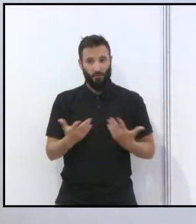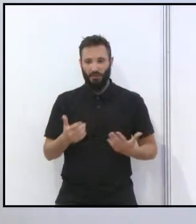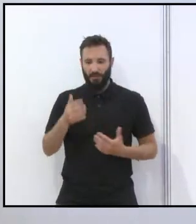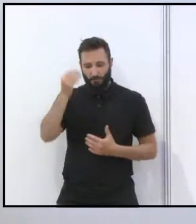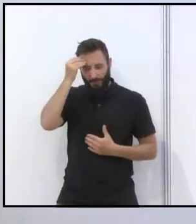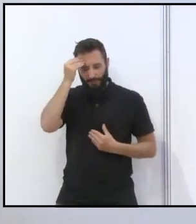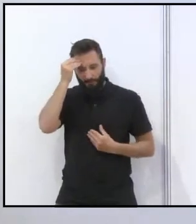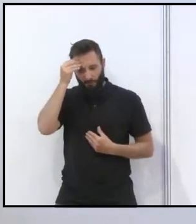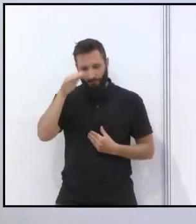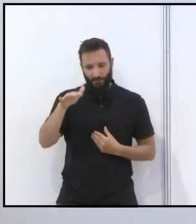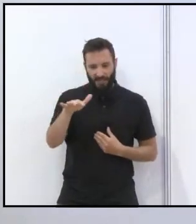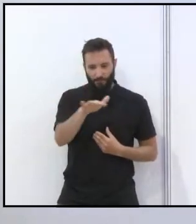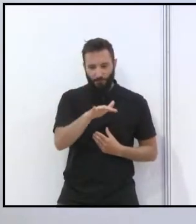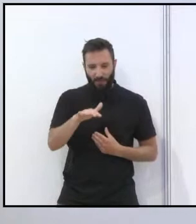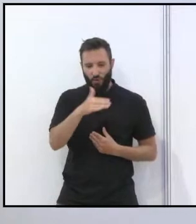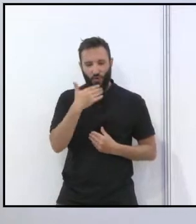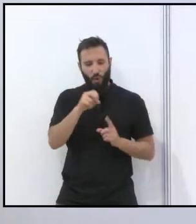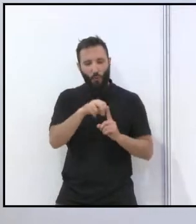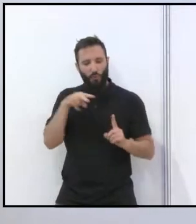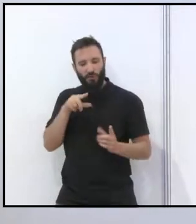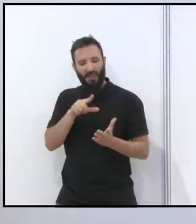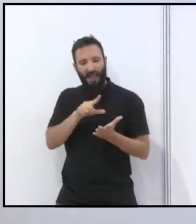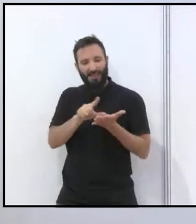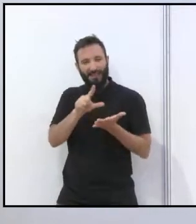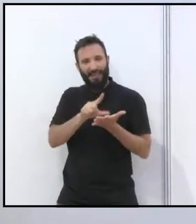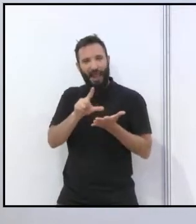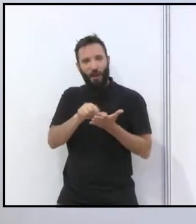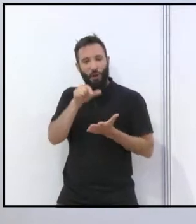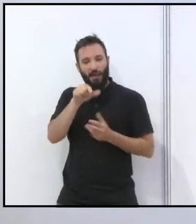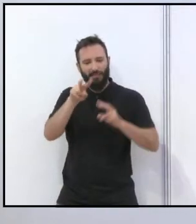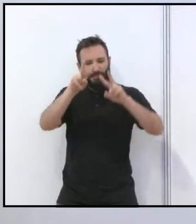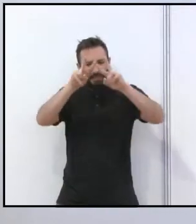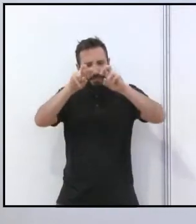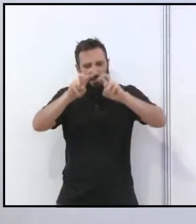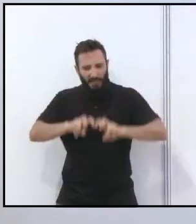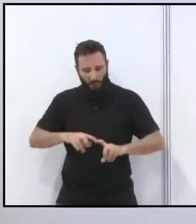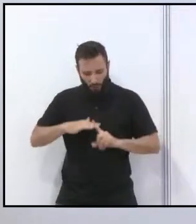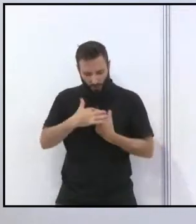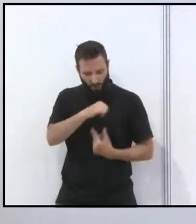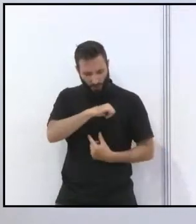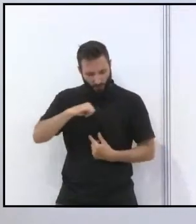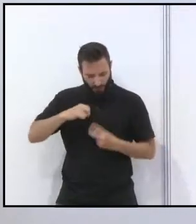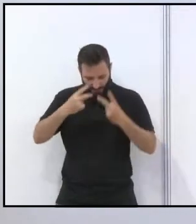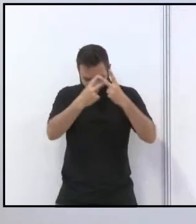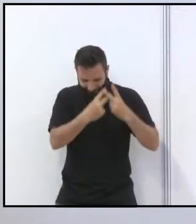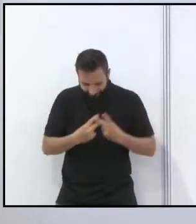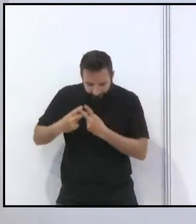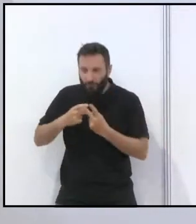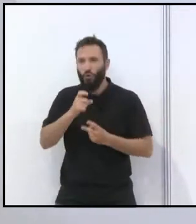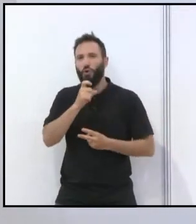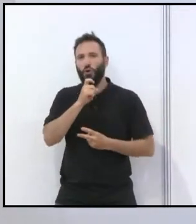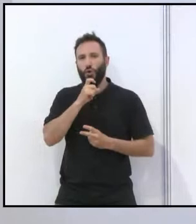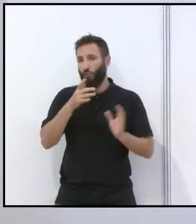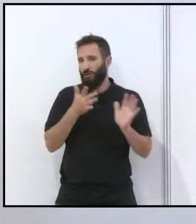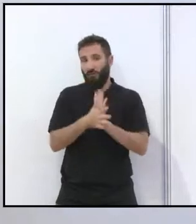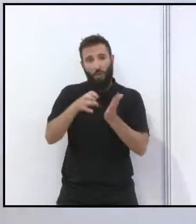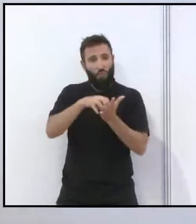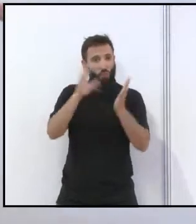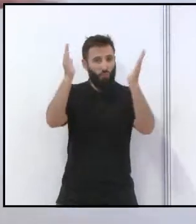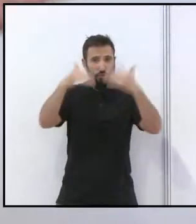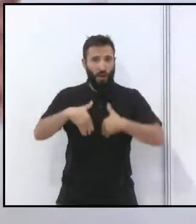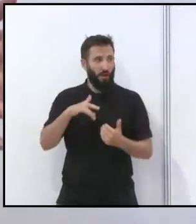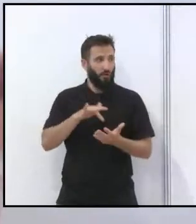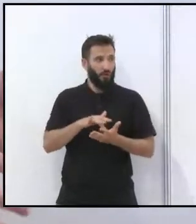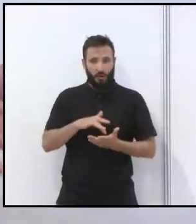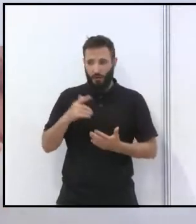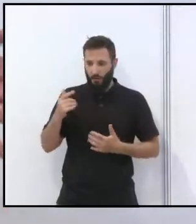espacio desde un punto de vista literario, investigando en lo que nos pasa. O sea, es indudable que lo que nos está pasando hoy, que ni siquiera podemos